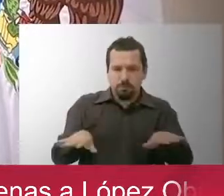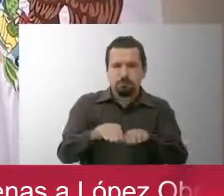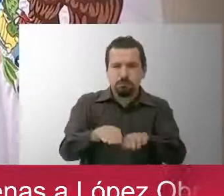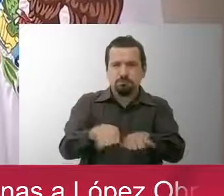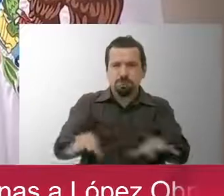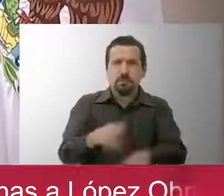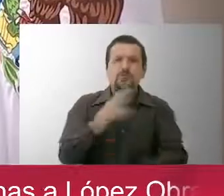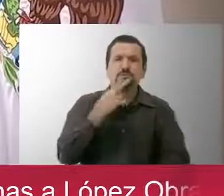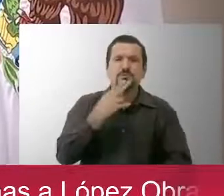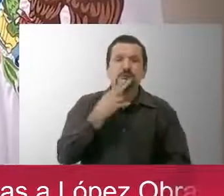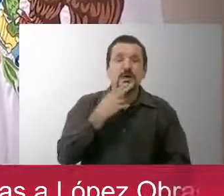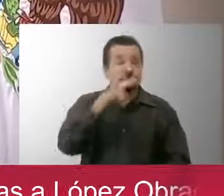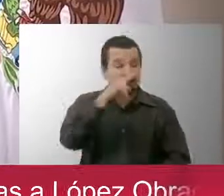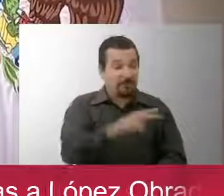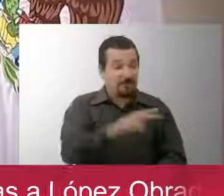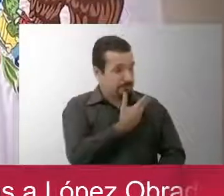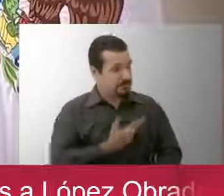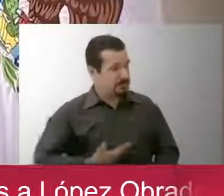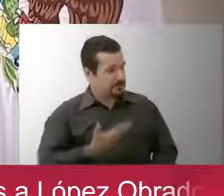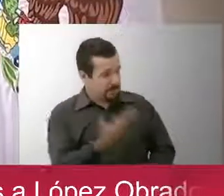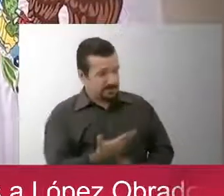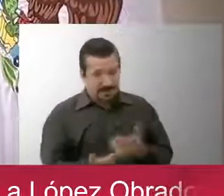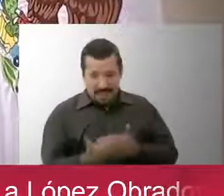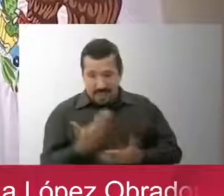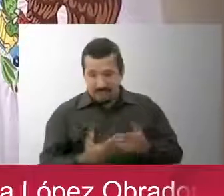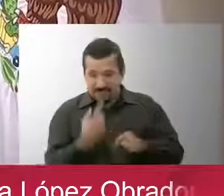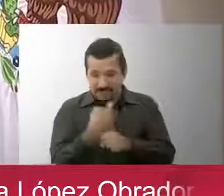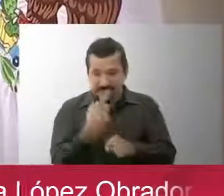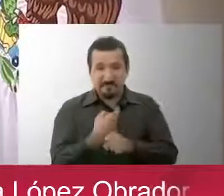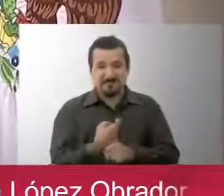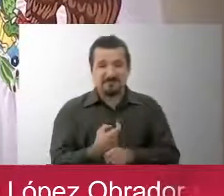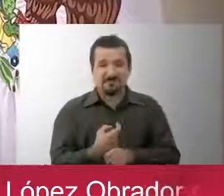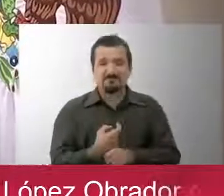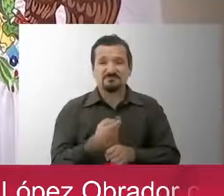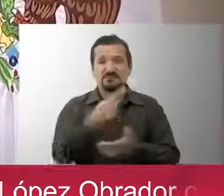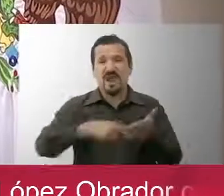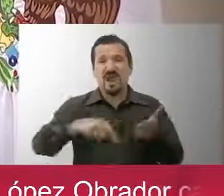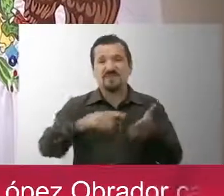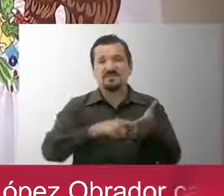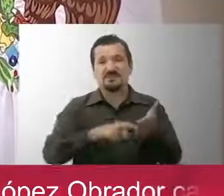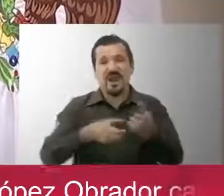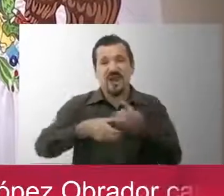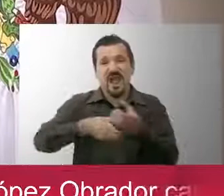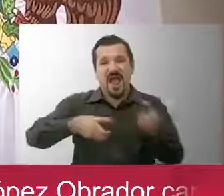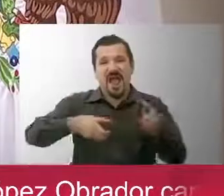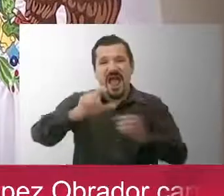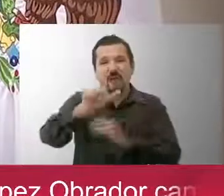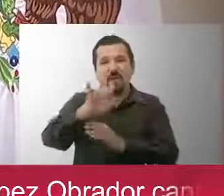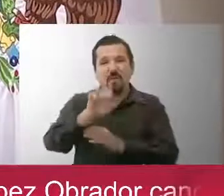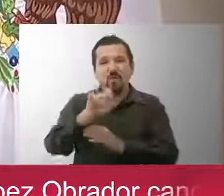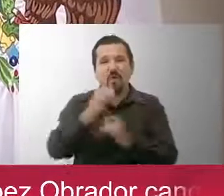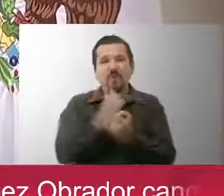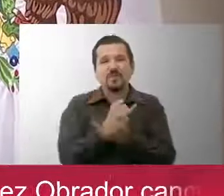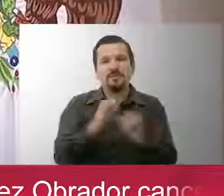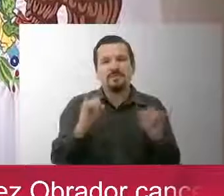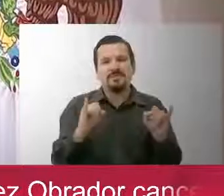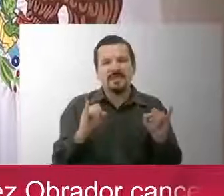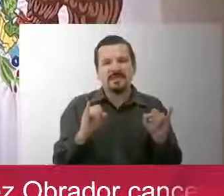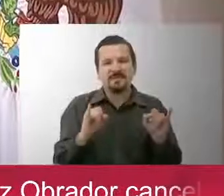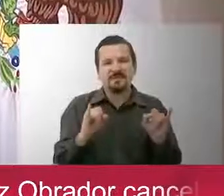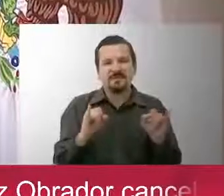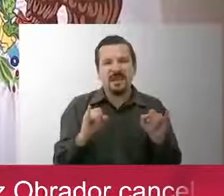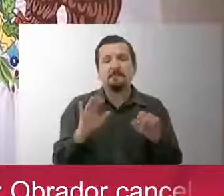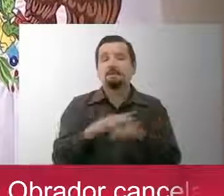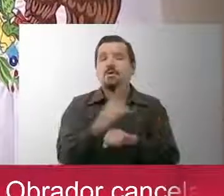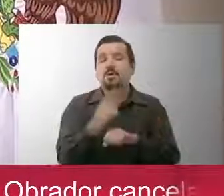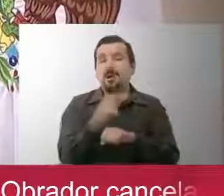menciona temo cadenas más allá de eso también está pidiendo cárcel para todos aquellos que